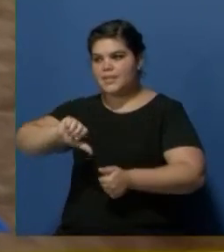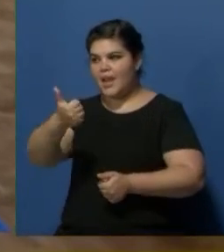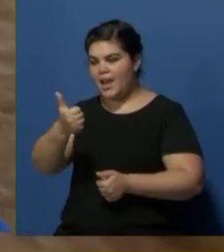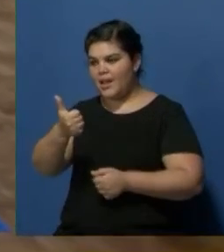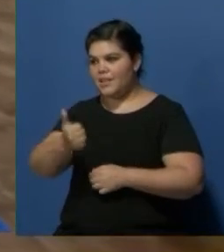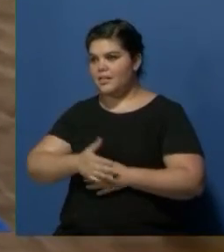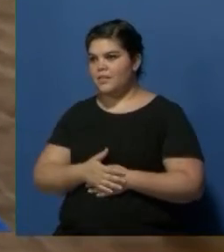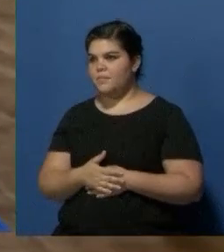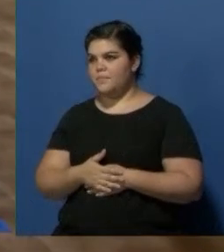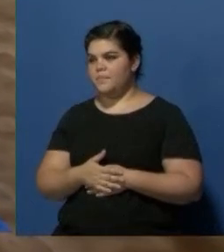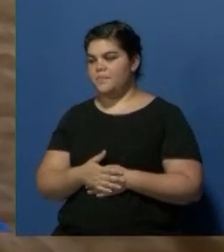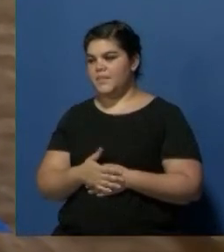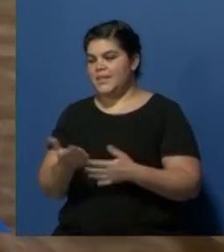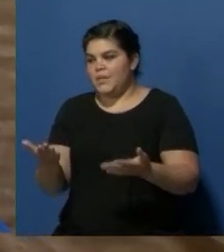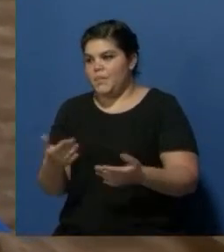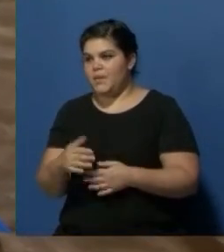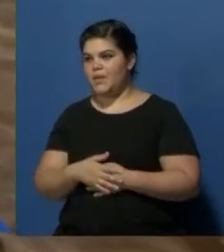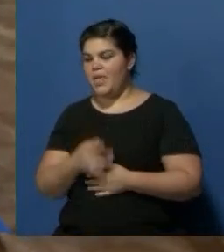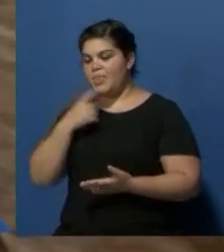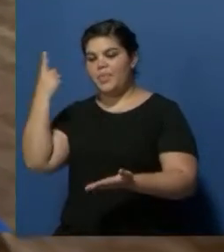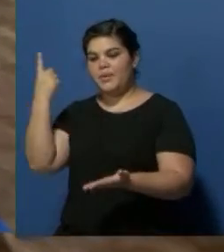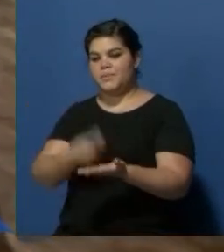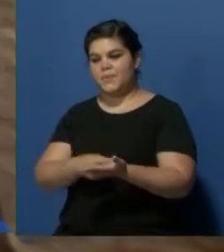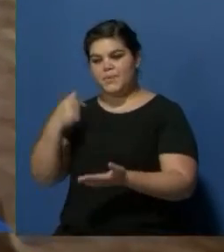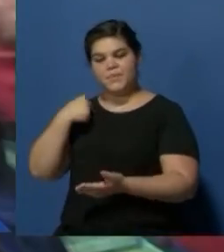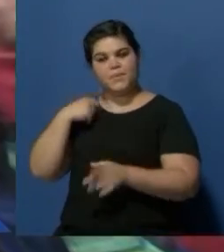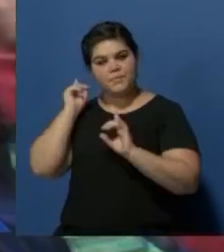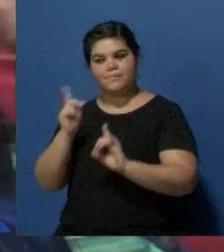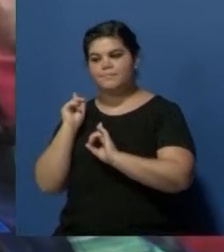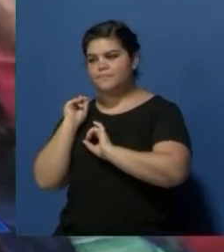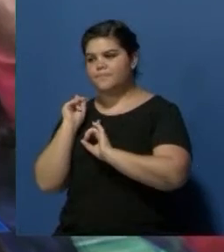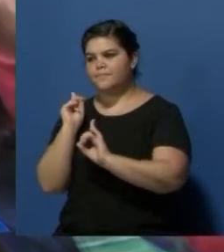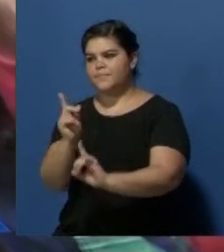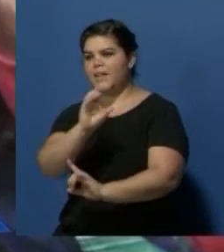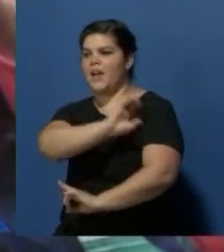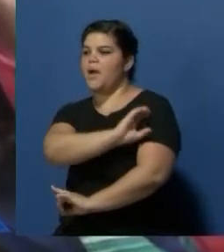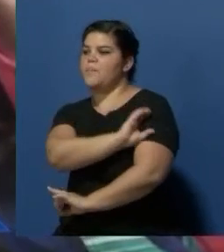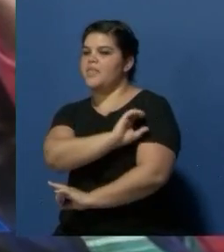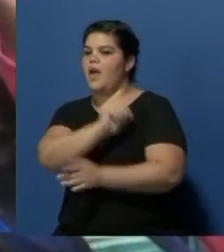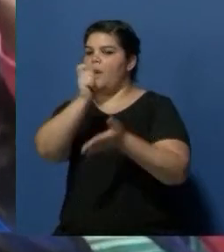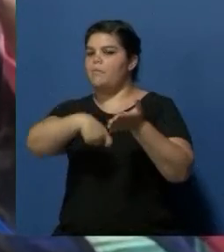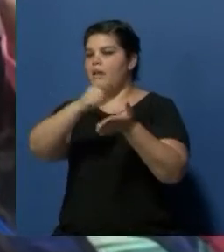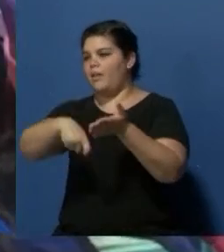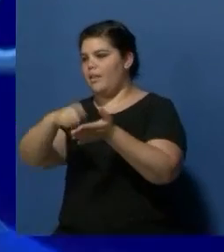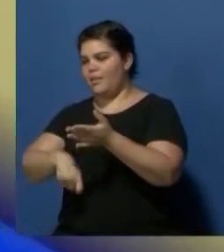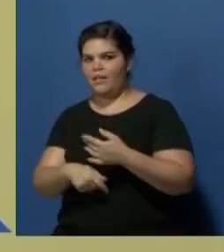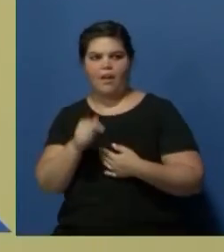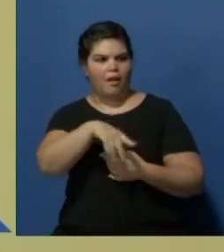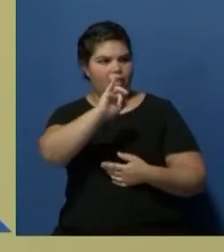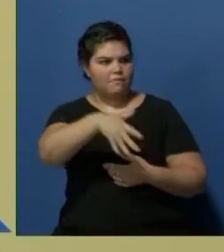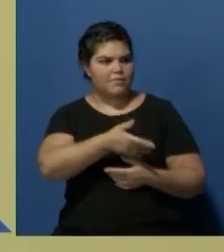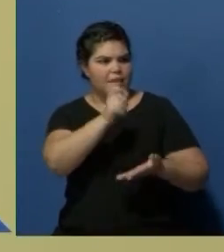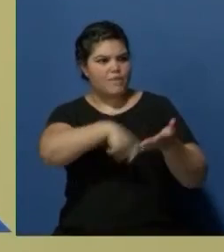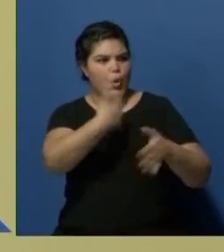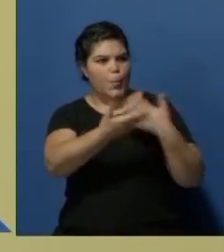que decidieron que siga siendo el capitán y siga firmando planillas y demás. Cabulero los chicos, bastante